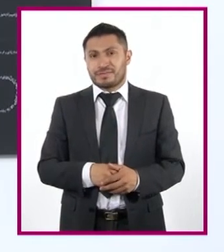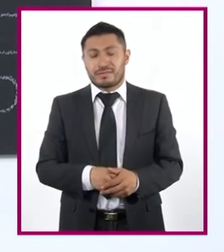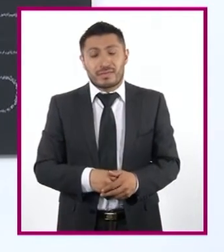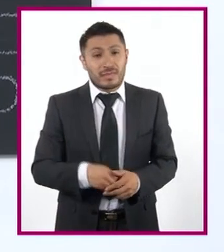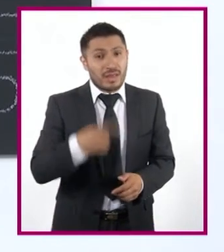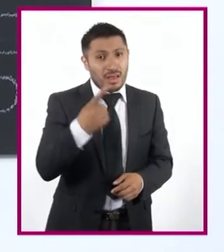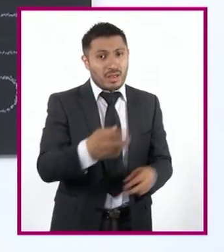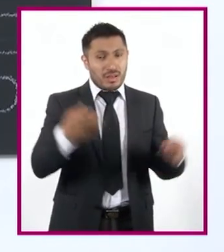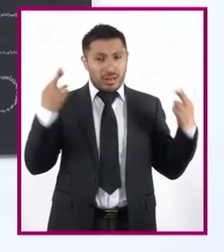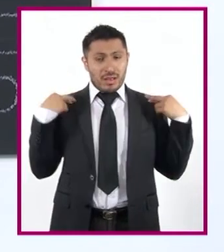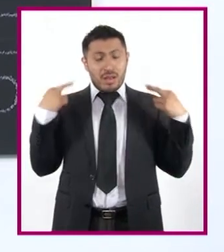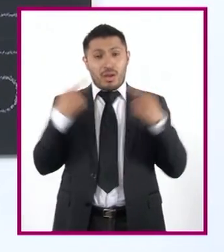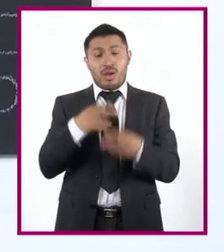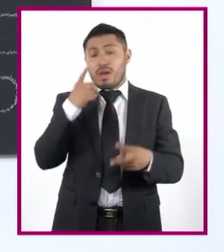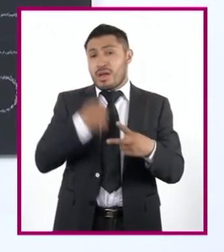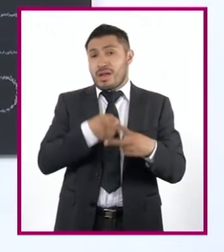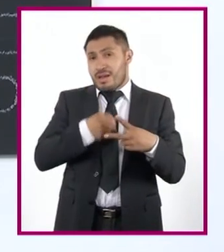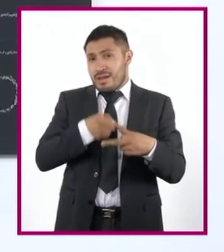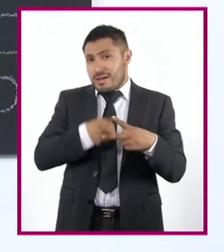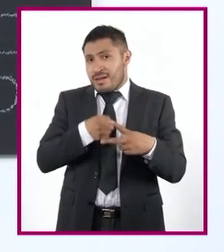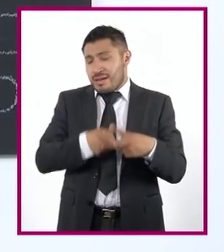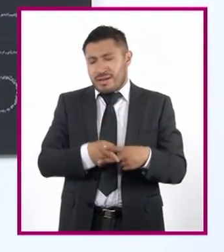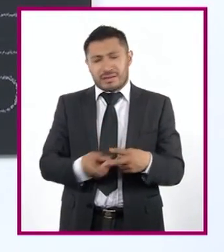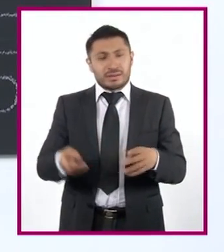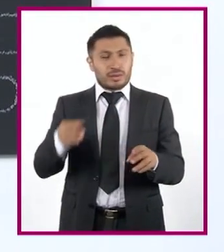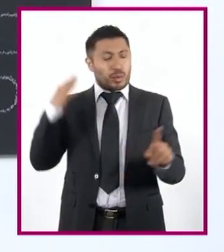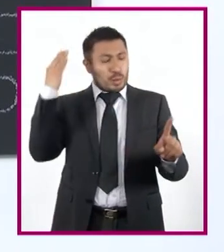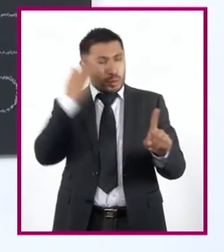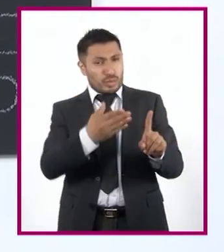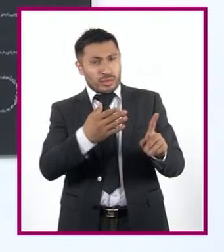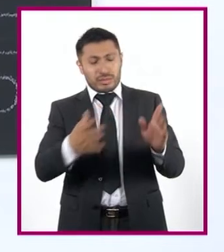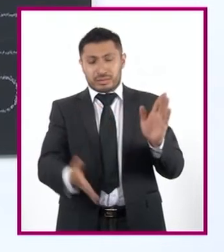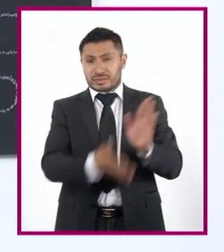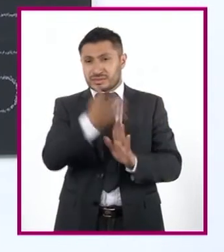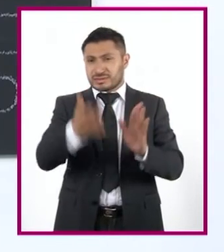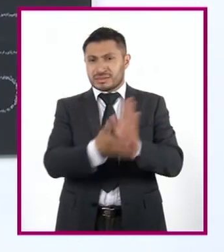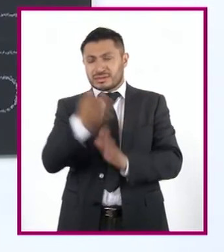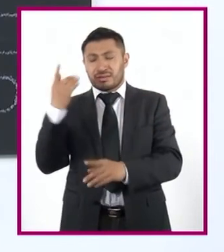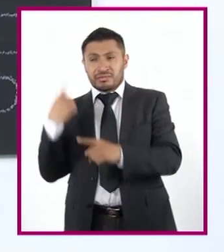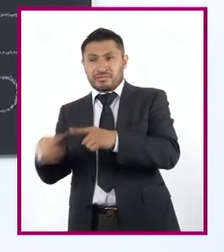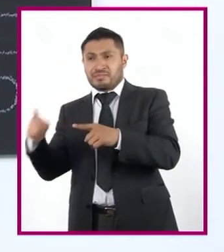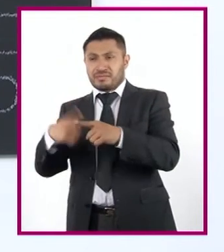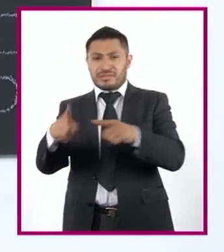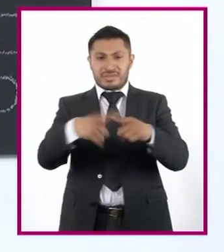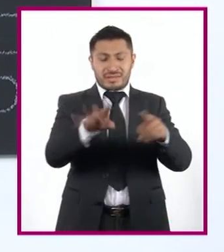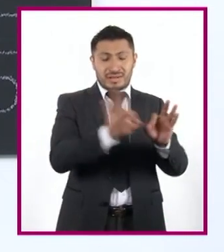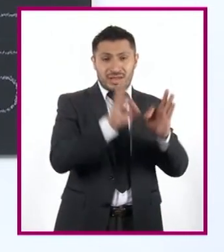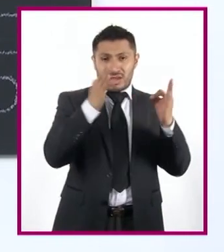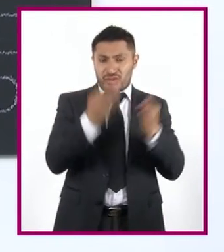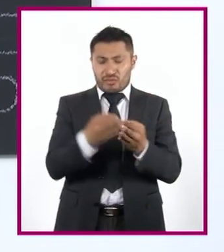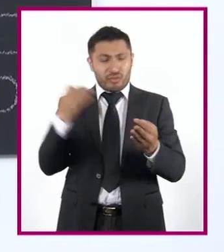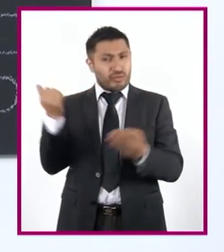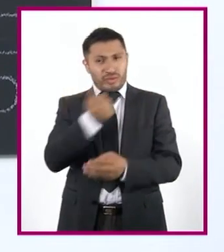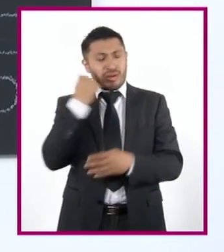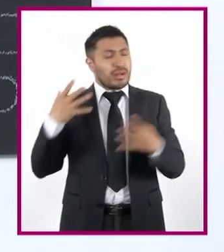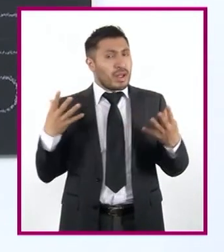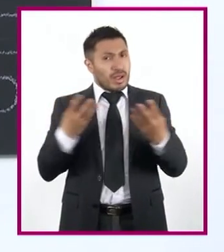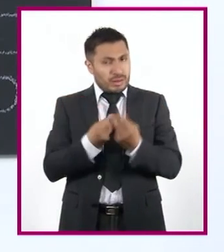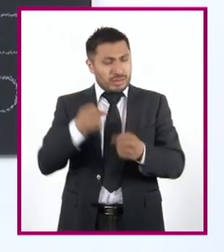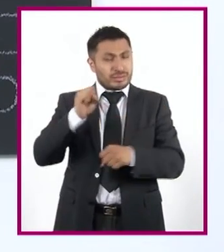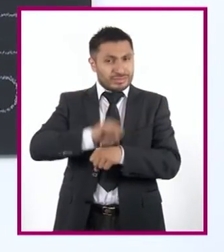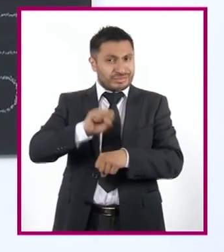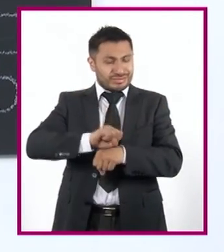Un maestro de matemáticas se puso como reto construir diversos diseños con sus alumnas y alumnos de